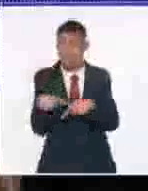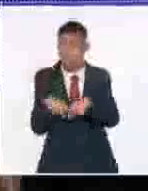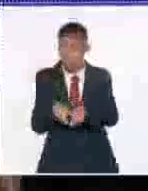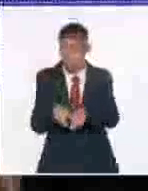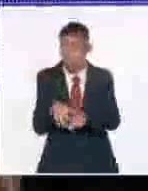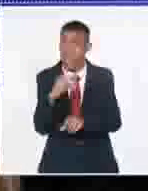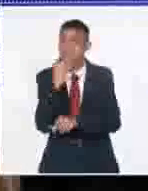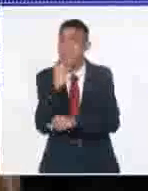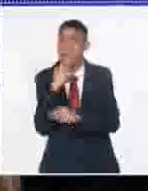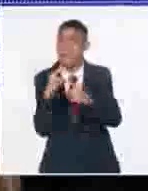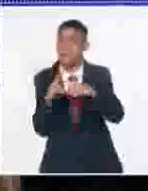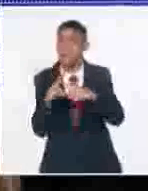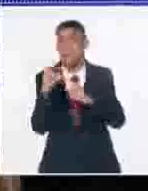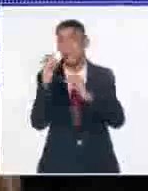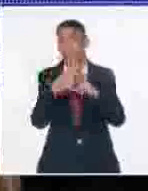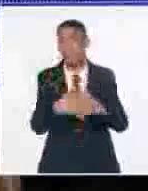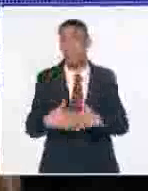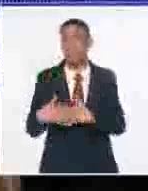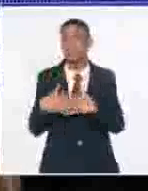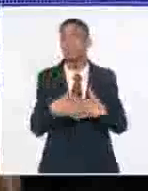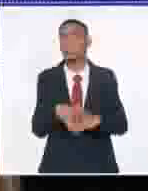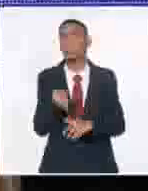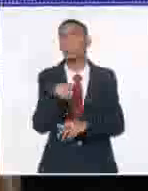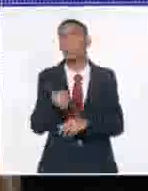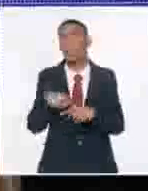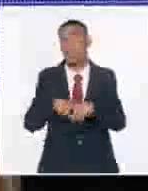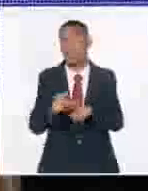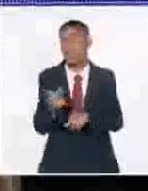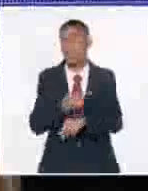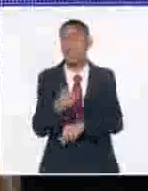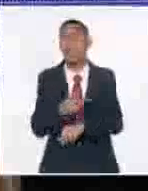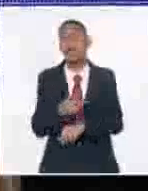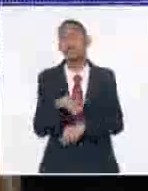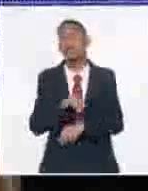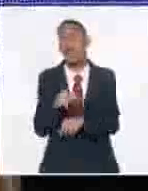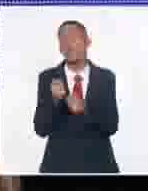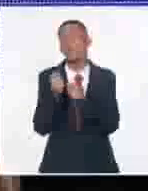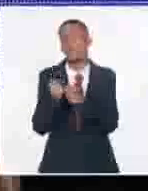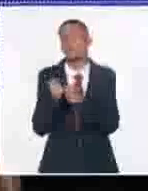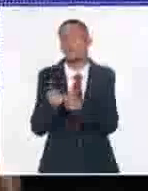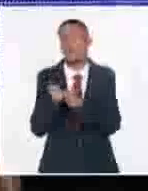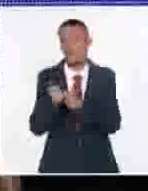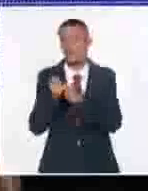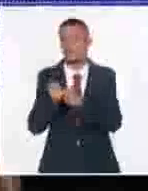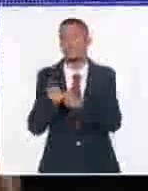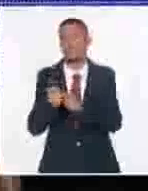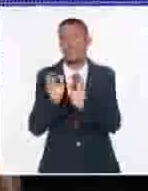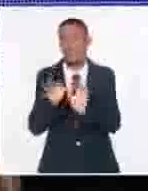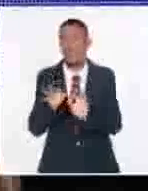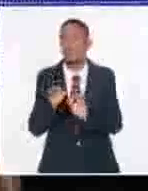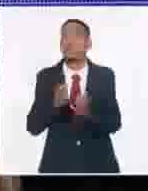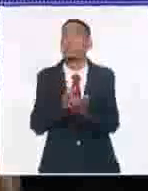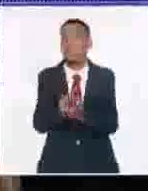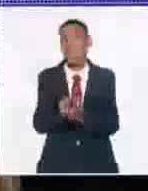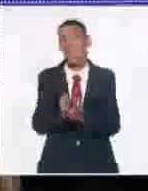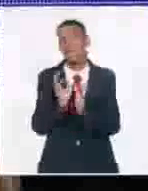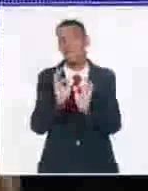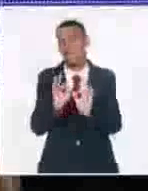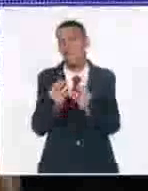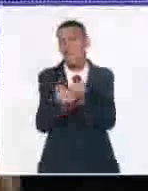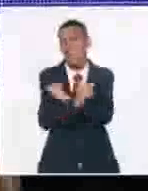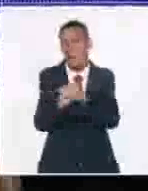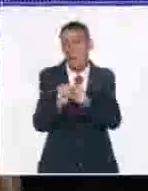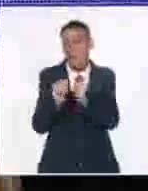impedido al Consejo de Seguridad de las Naciones Unidas que en otras circunstancias es